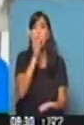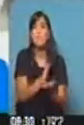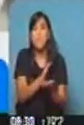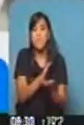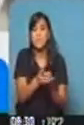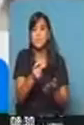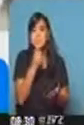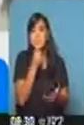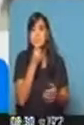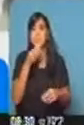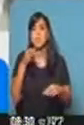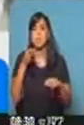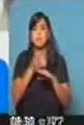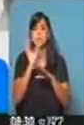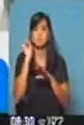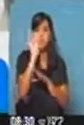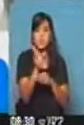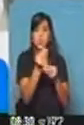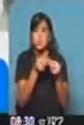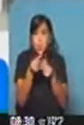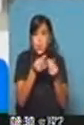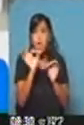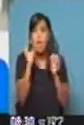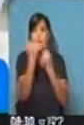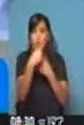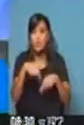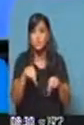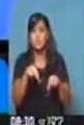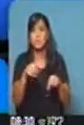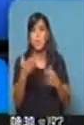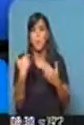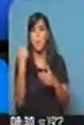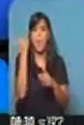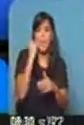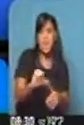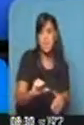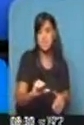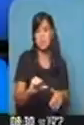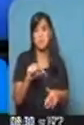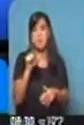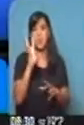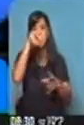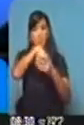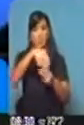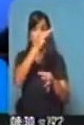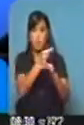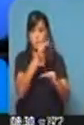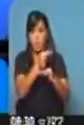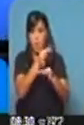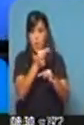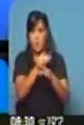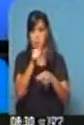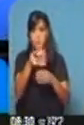coloque introduzca o arroje sustancias u objetos capaces de producir lesiones dentro de un establecimiento educativo de